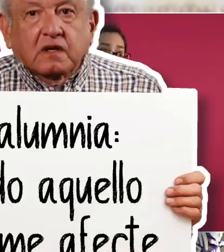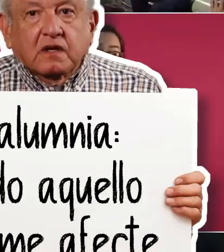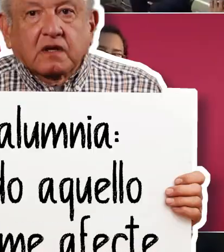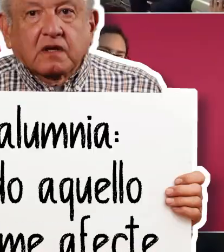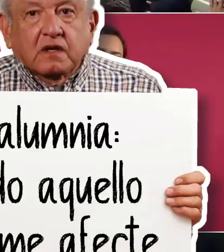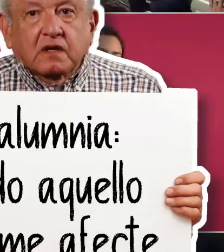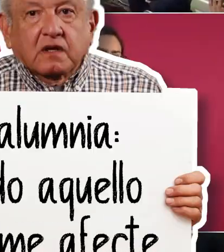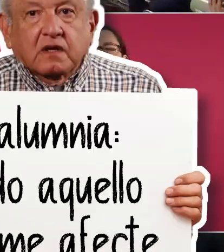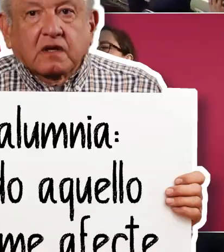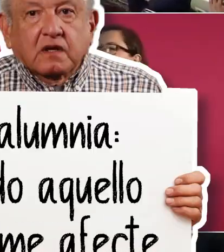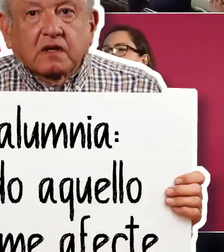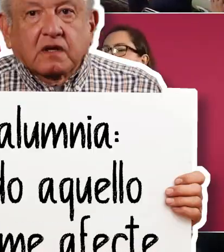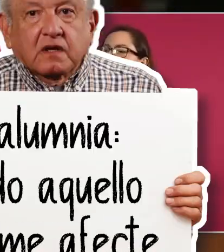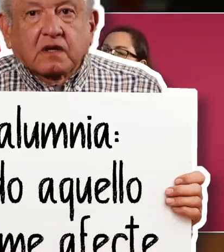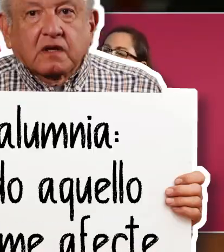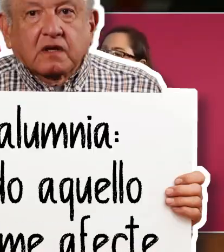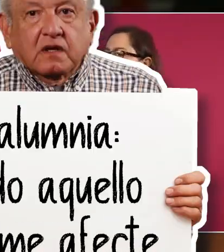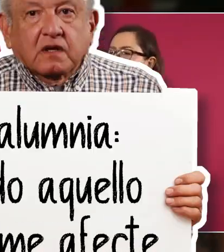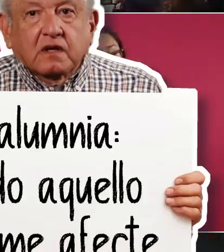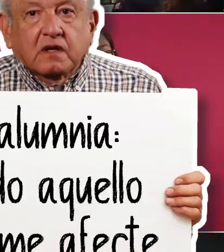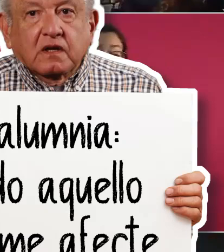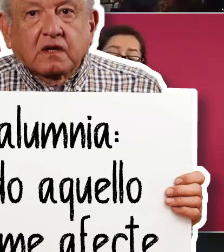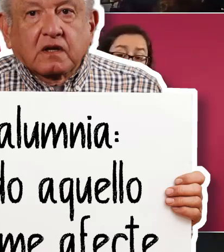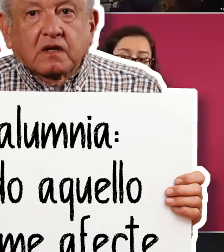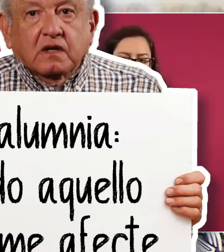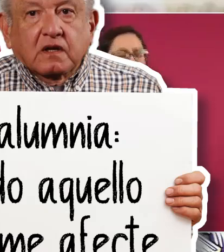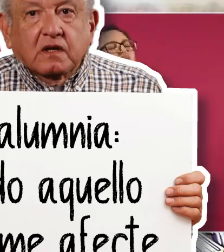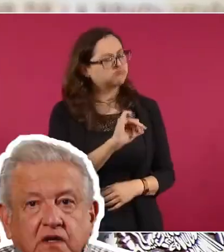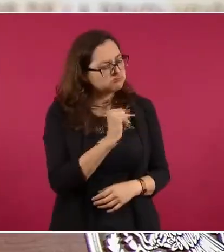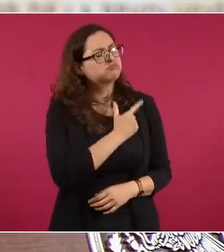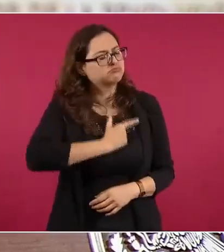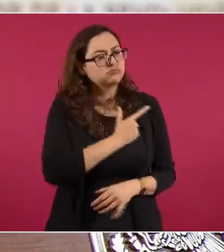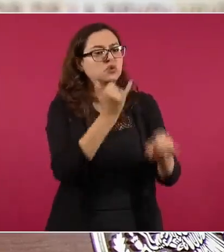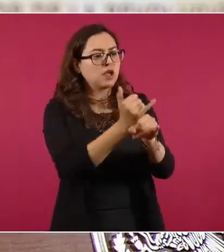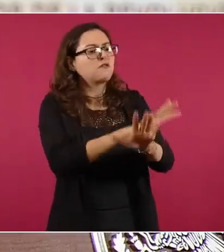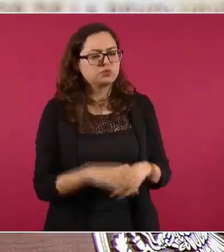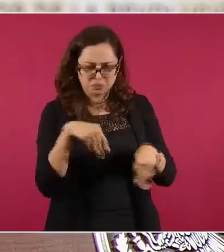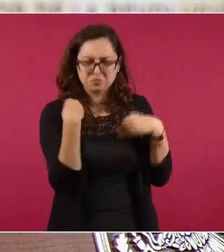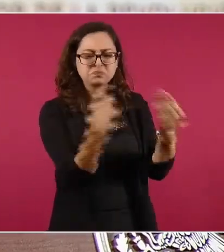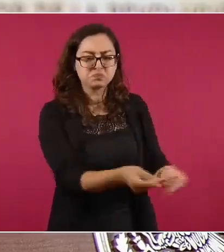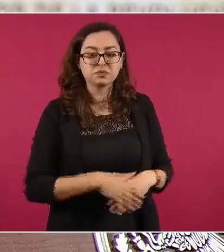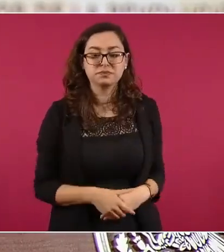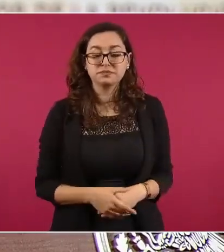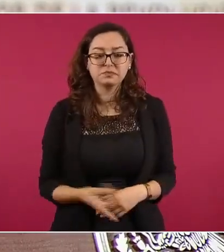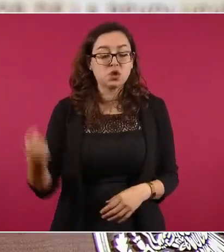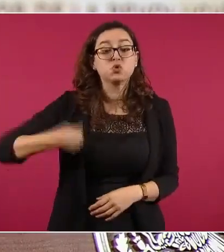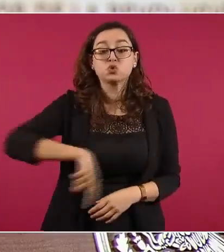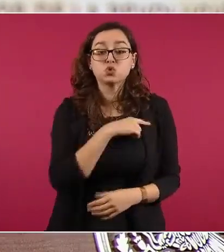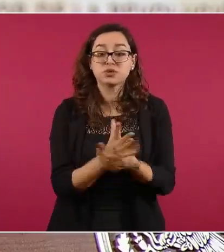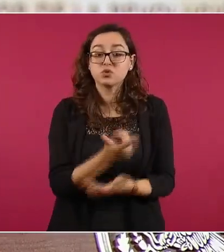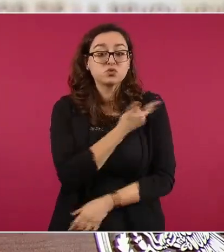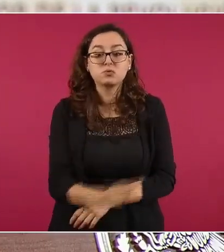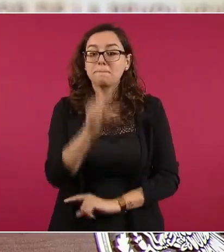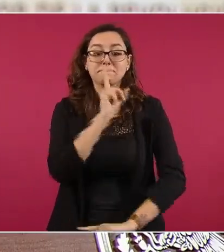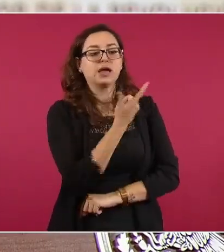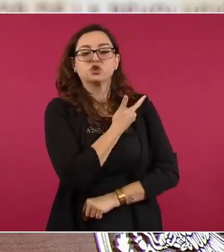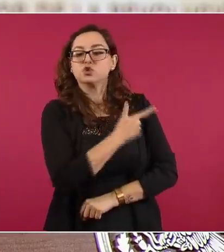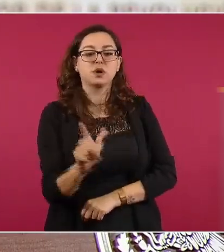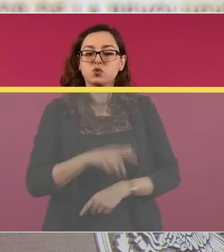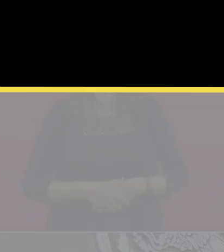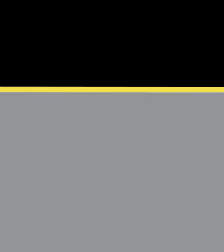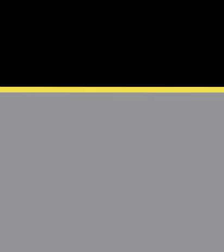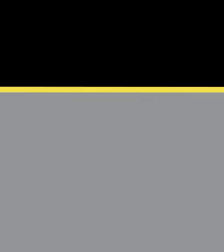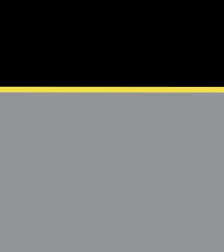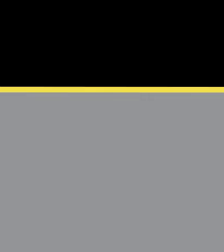tenemos pruebas que con muchísimo gusto le vamos a compartir y este lo que no aceptamos es la práctica del ampa de periodismo